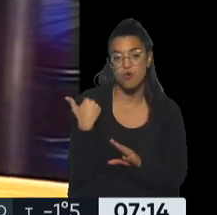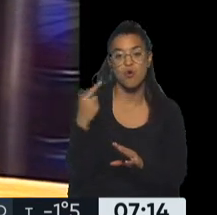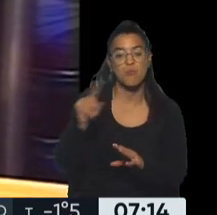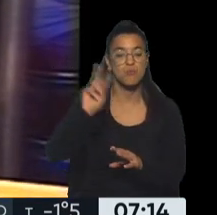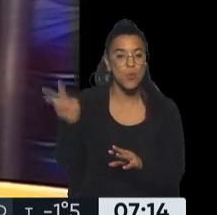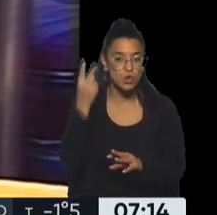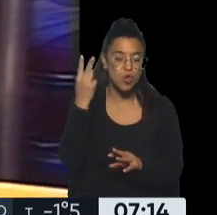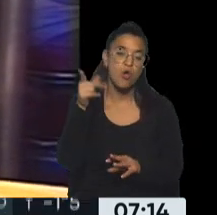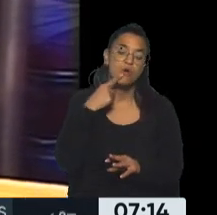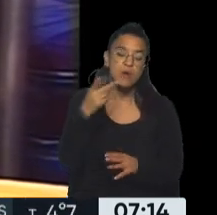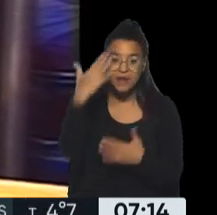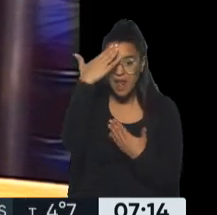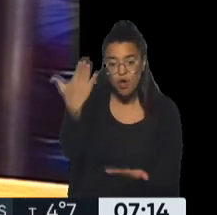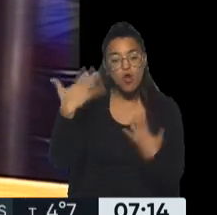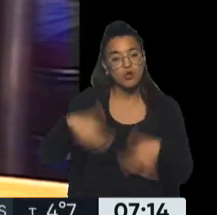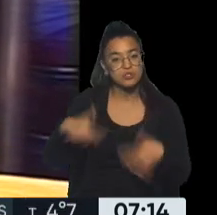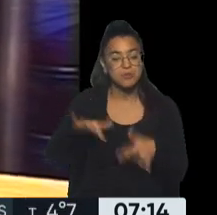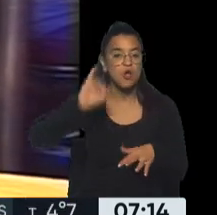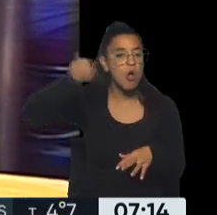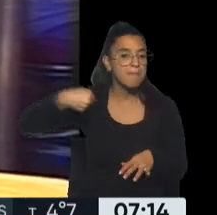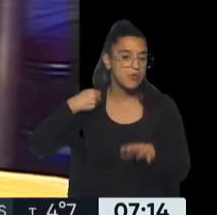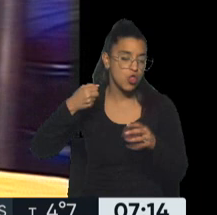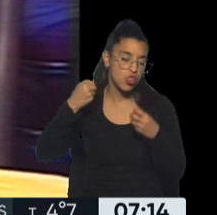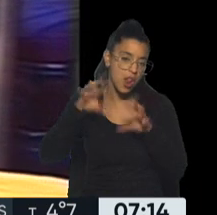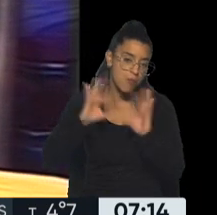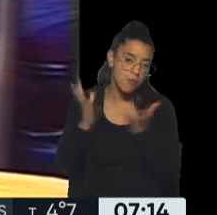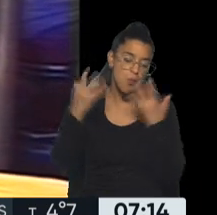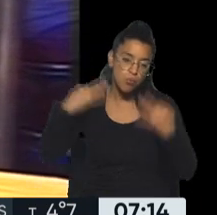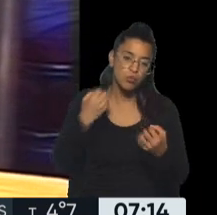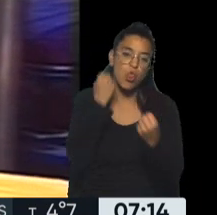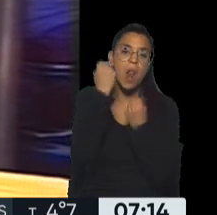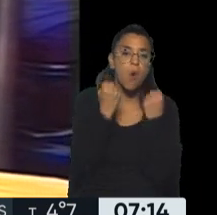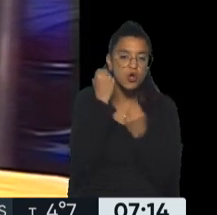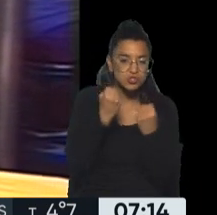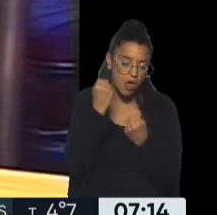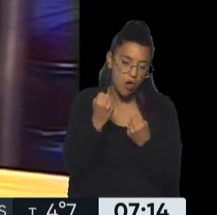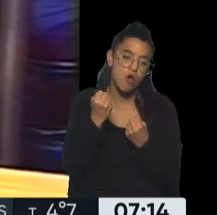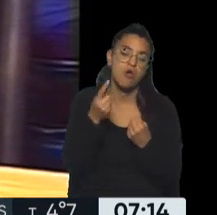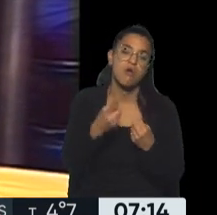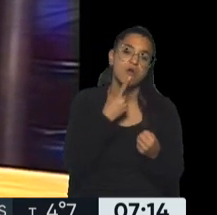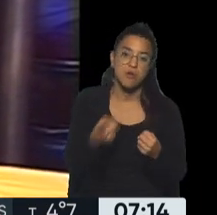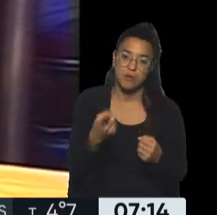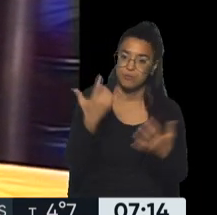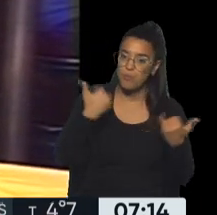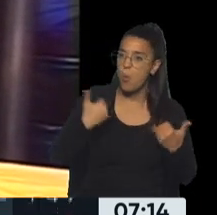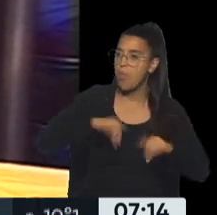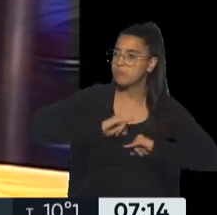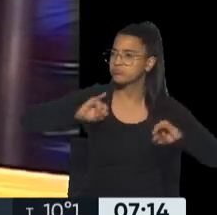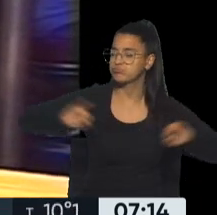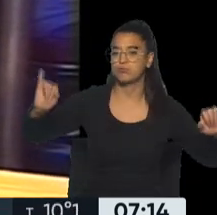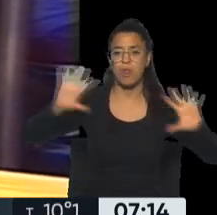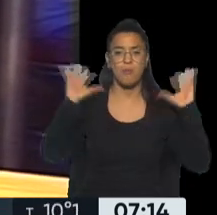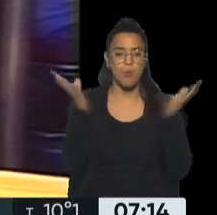fallecimiento el reconocimiento un campeón del mundo con todas las letras del boxeo que supo por el mundo difundirlo y además